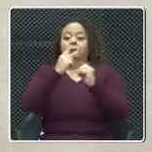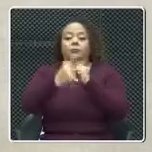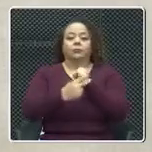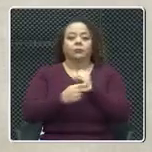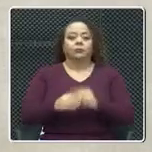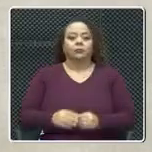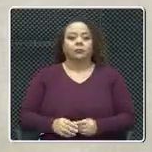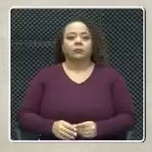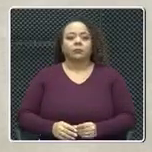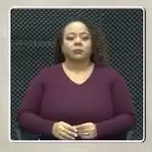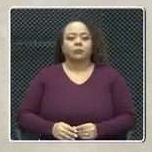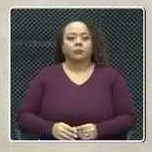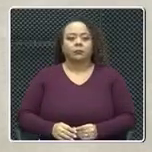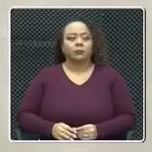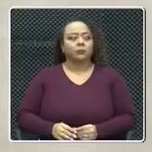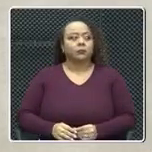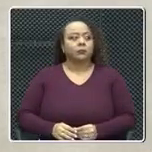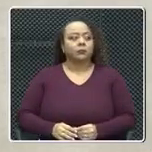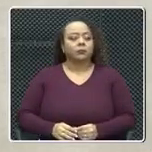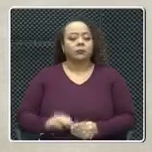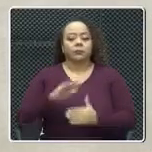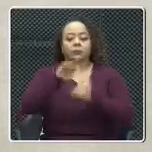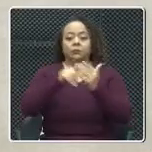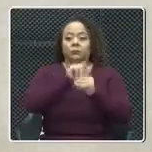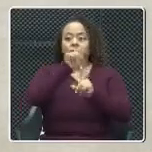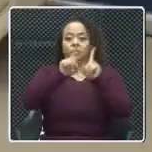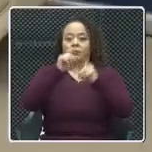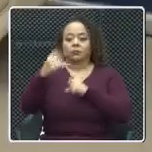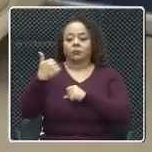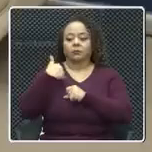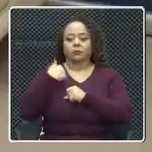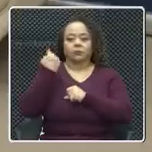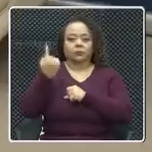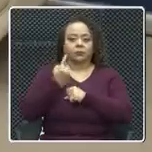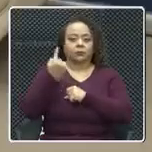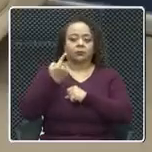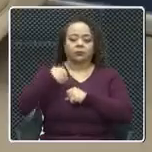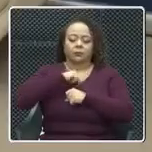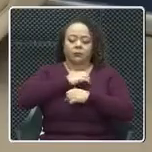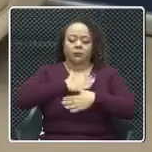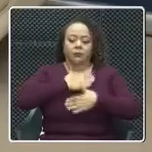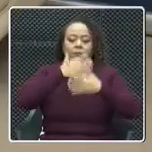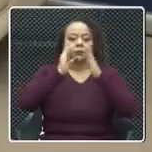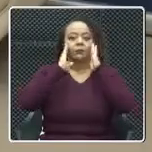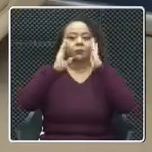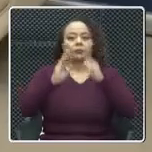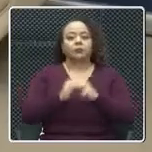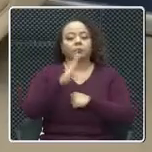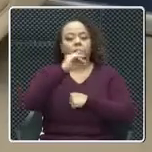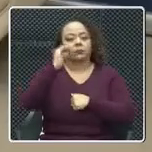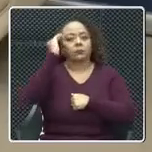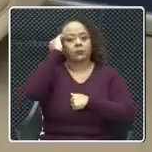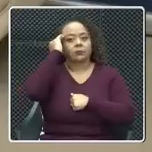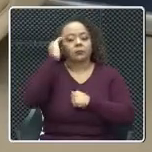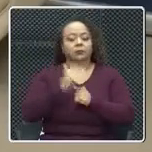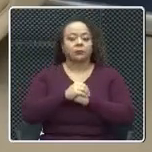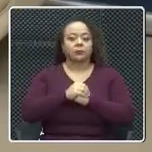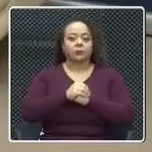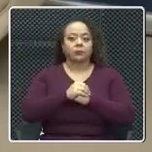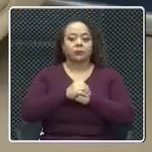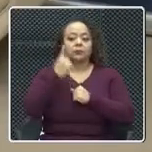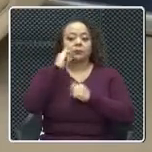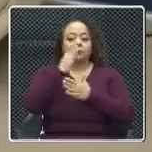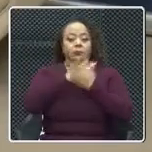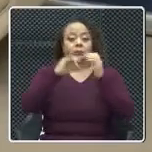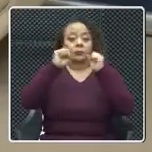¿verdad? Entonces, pues todas las consultas que tengan, siempre estamos en la disposición de atenderlas y sabemos que como para